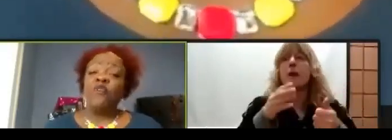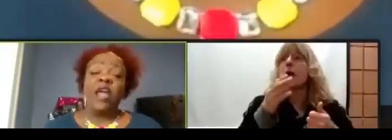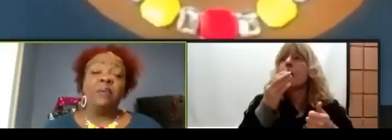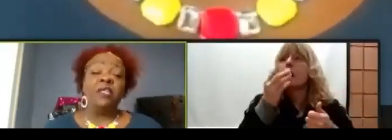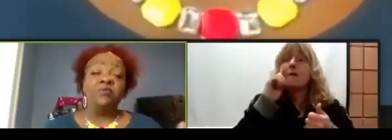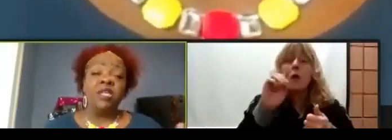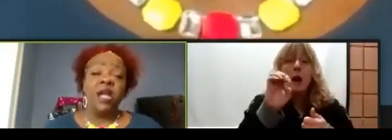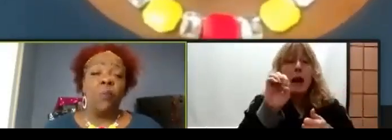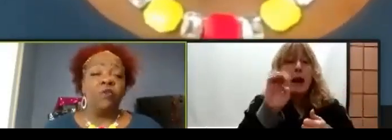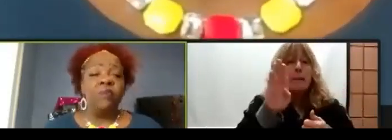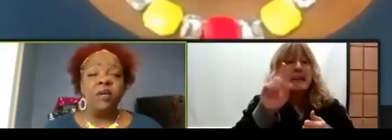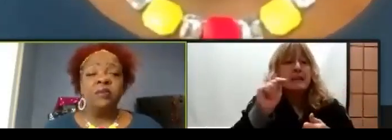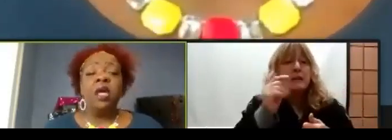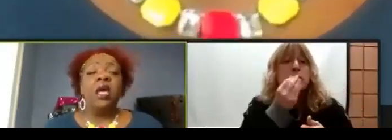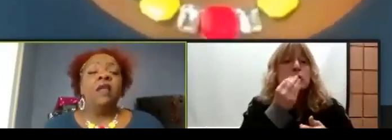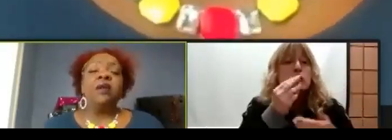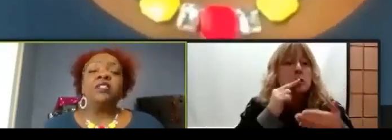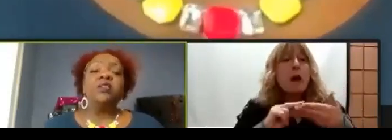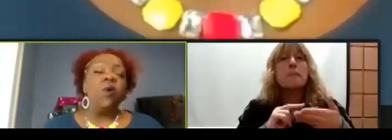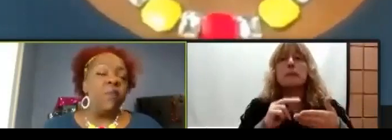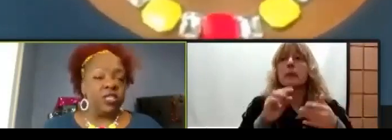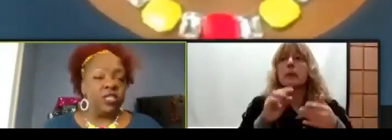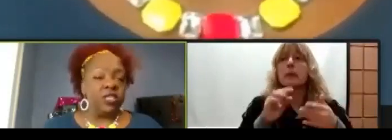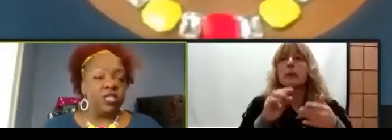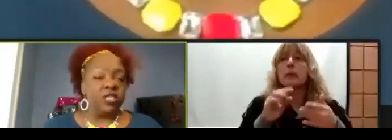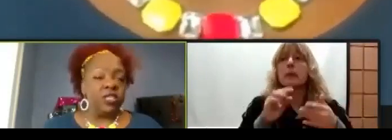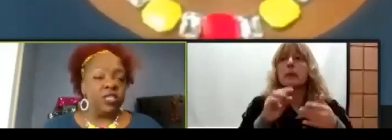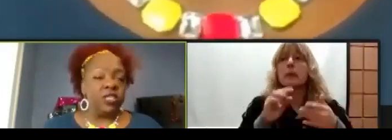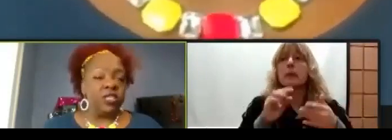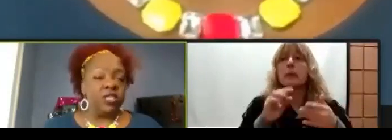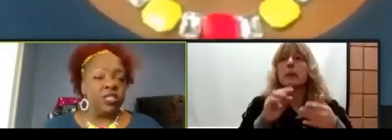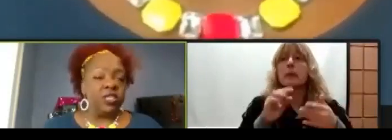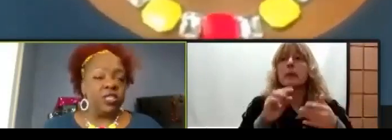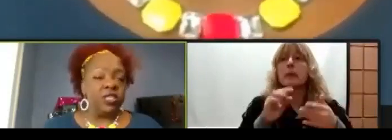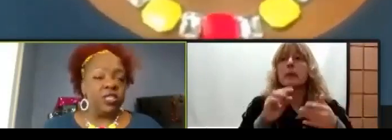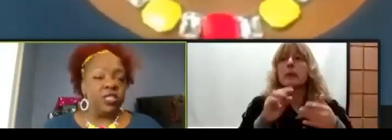el dt o las personas que ocupan ayuda de comida